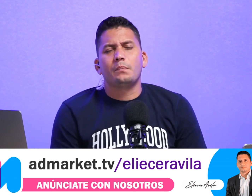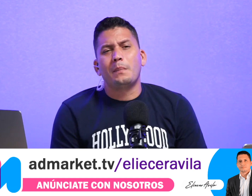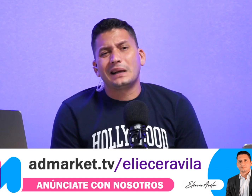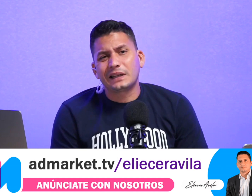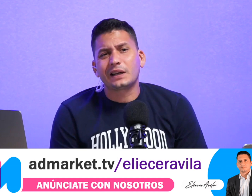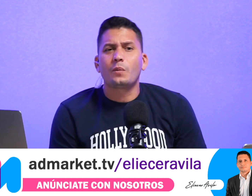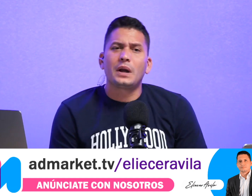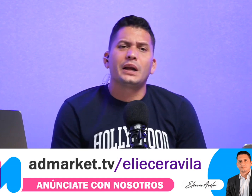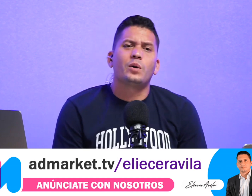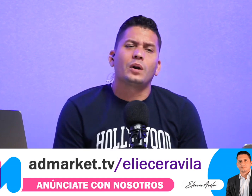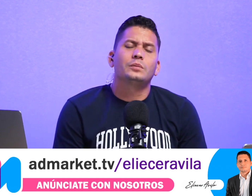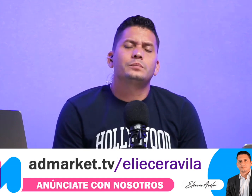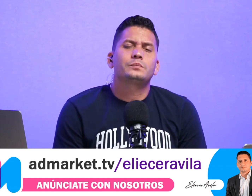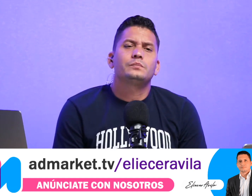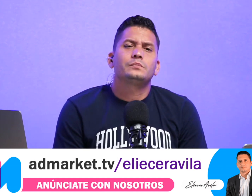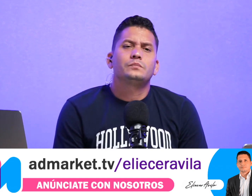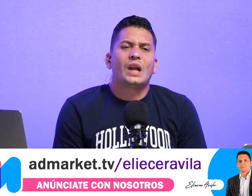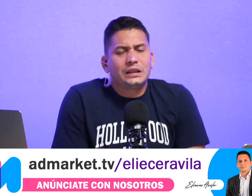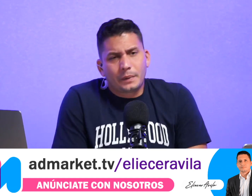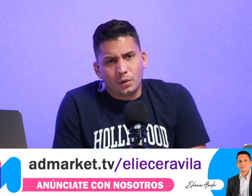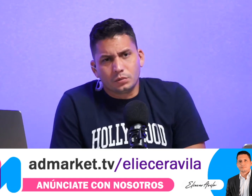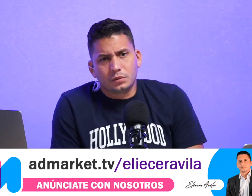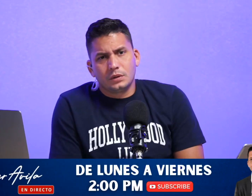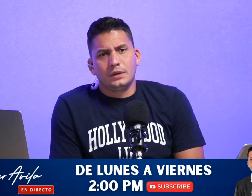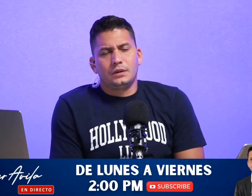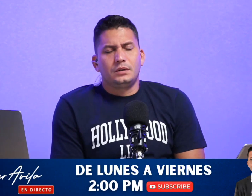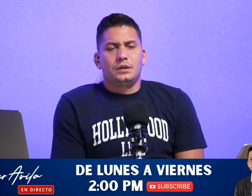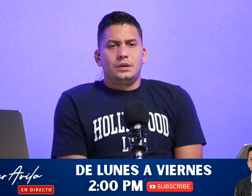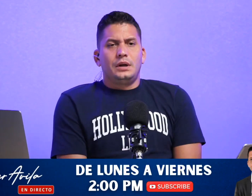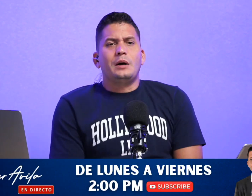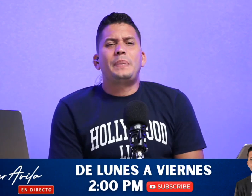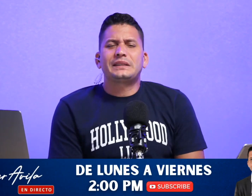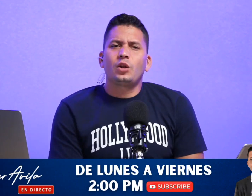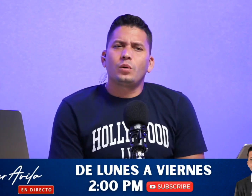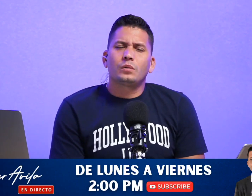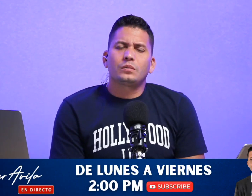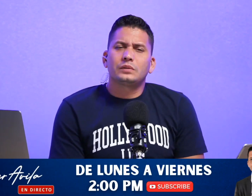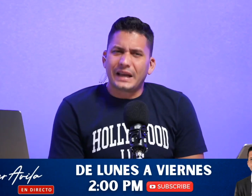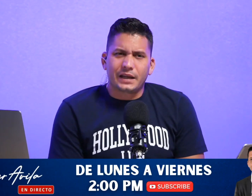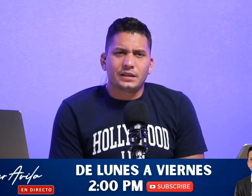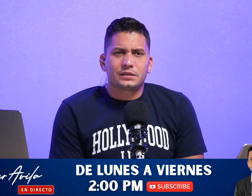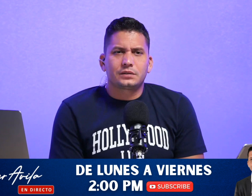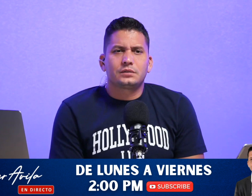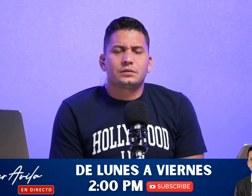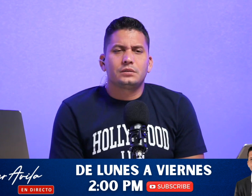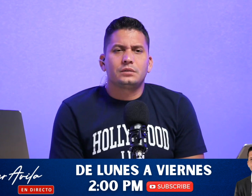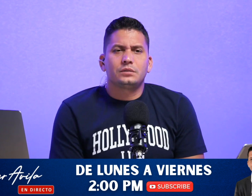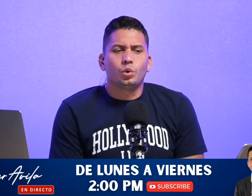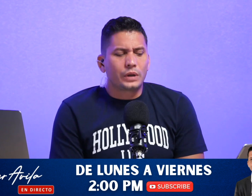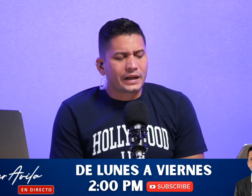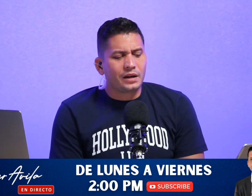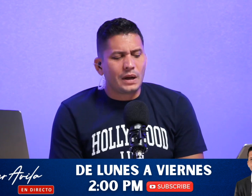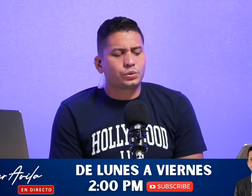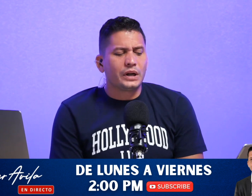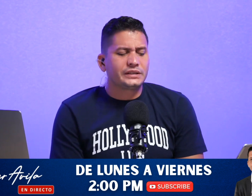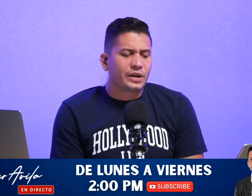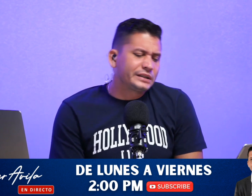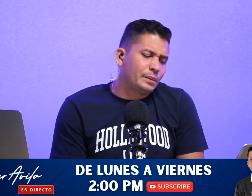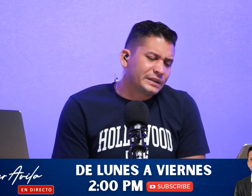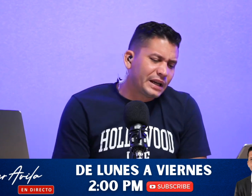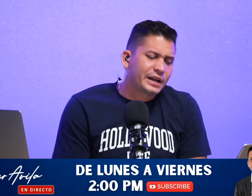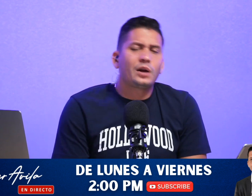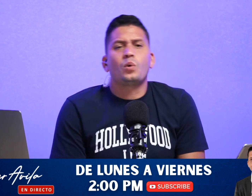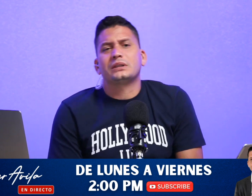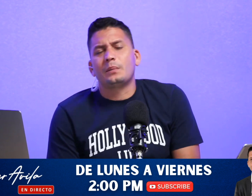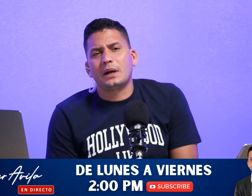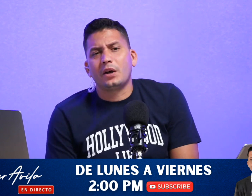lo ve más cerca o más lejos? Ah, te pregunto. Han pasado décadas. ¿Tú crees que el vaso de leche ahora está